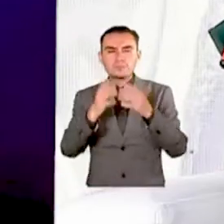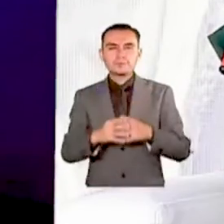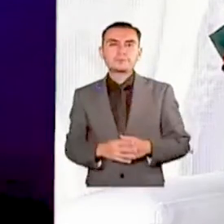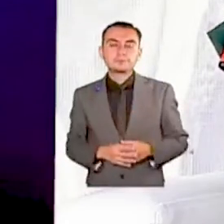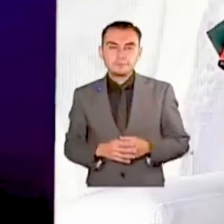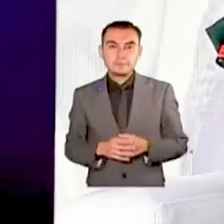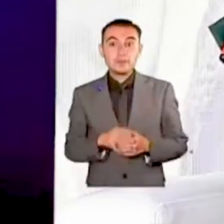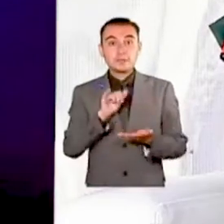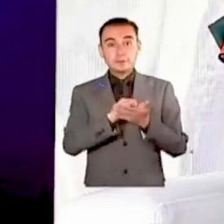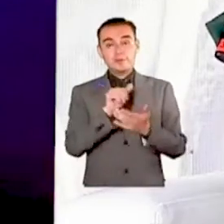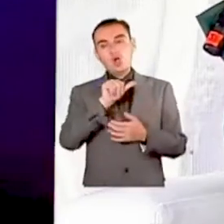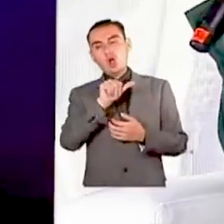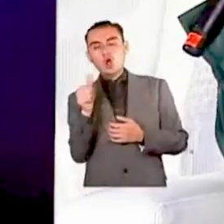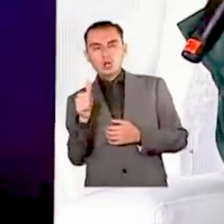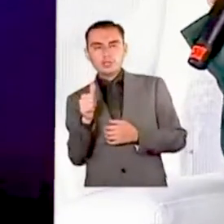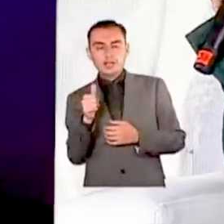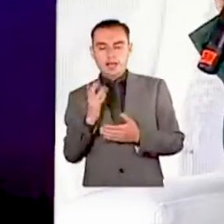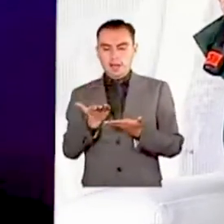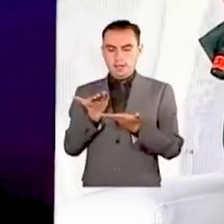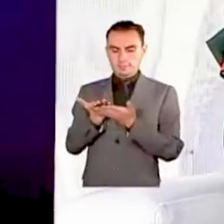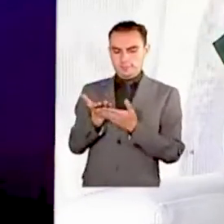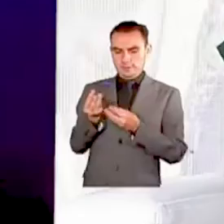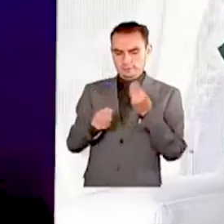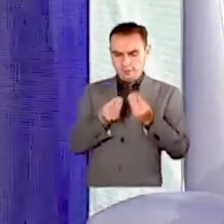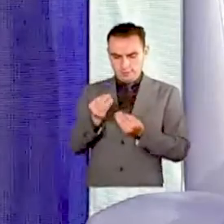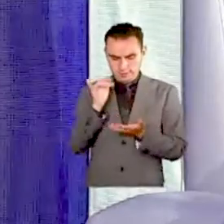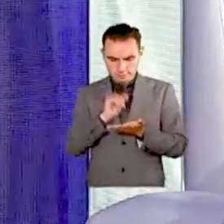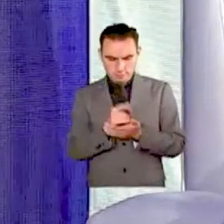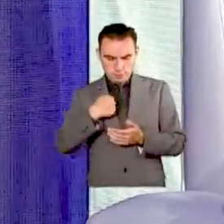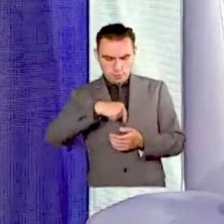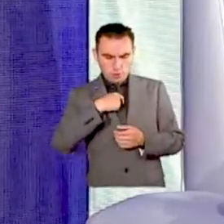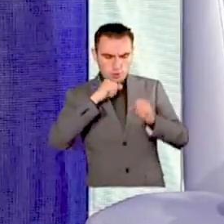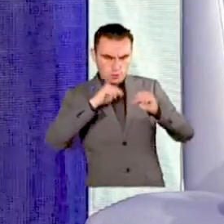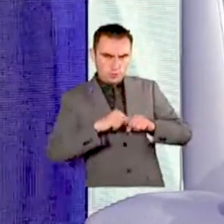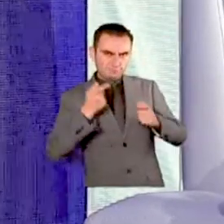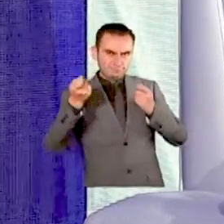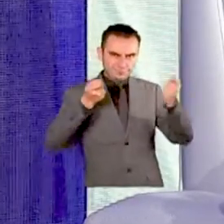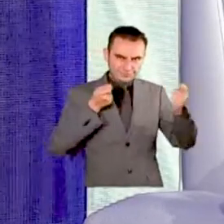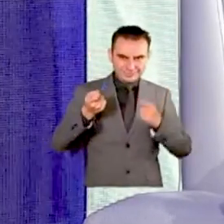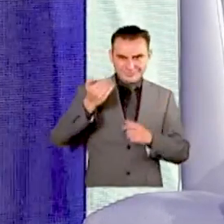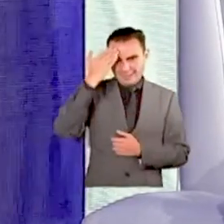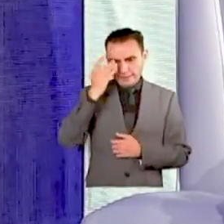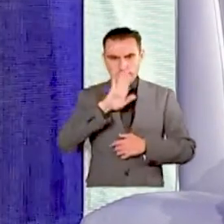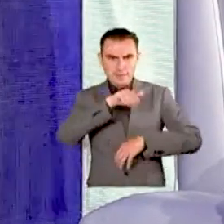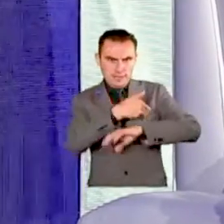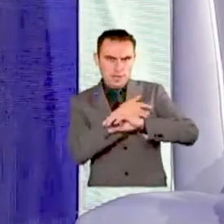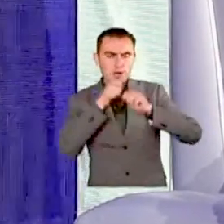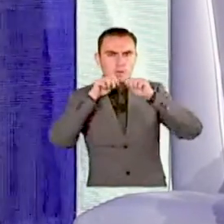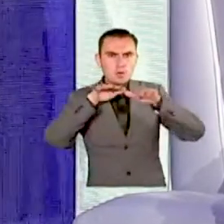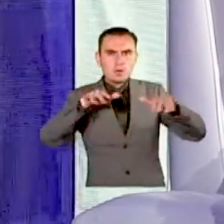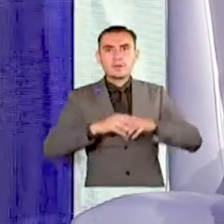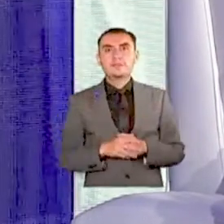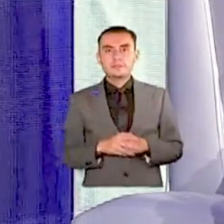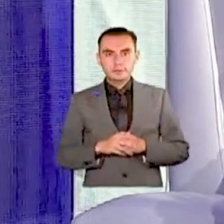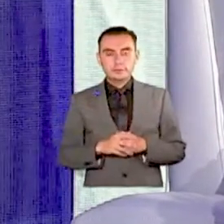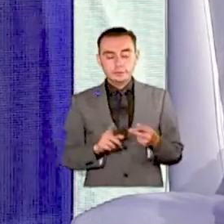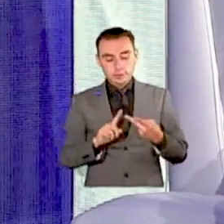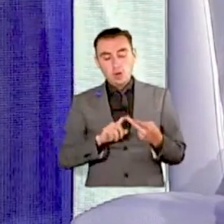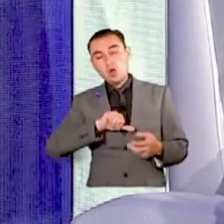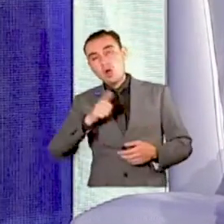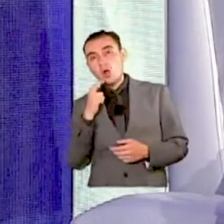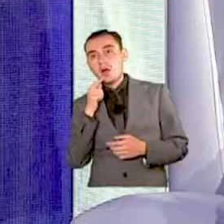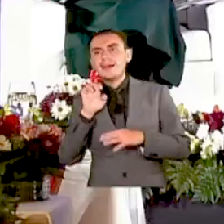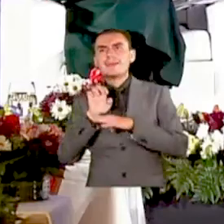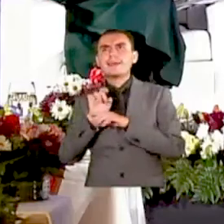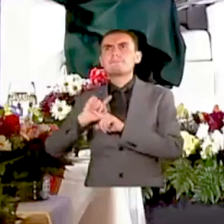de las apuestas del plan estratégico es afianzar esa articulación entre los miembros del Ministerio Público, otras entidades del